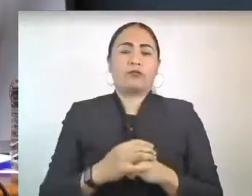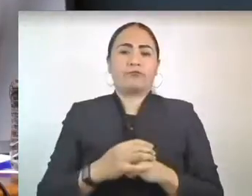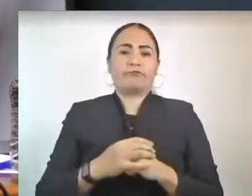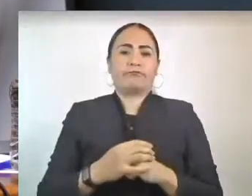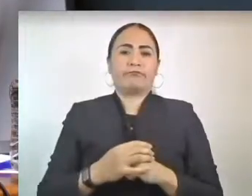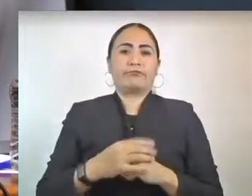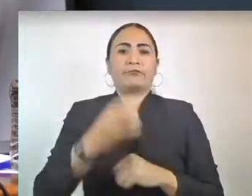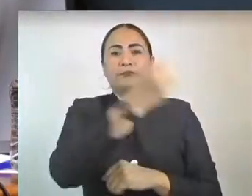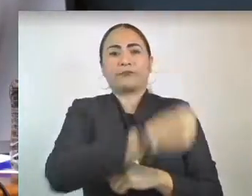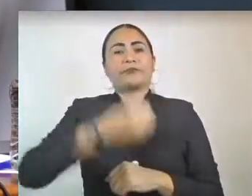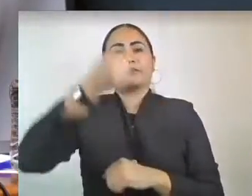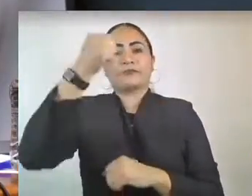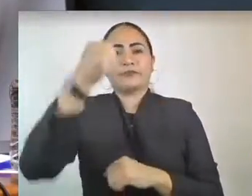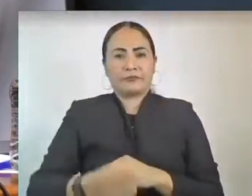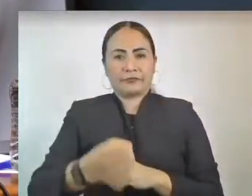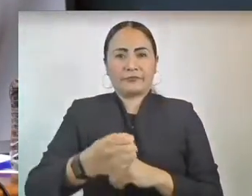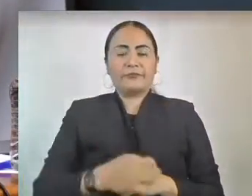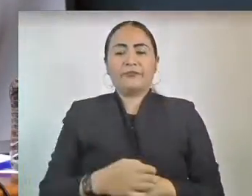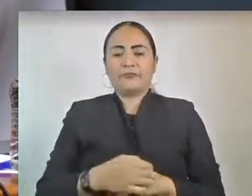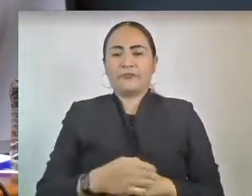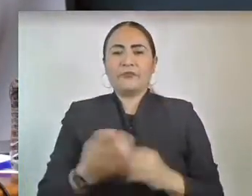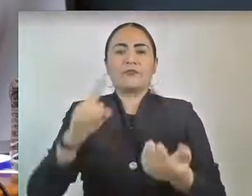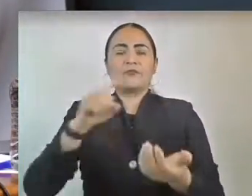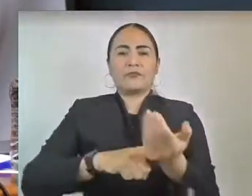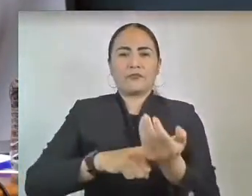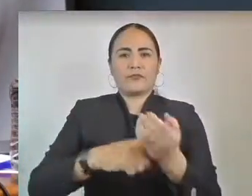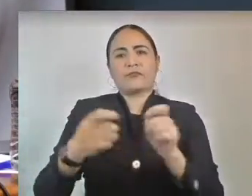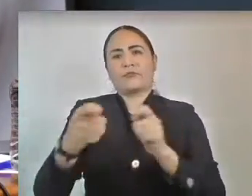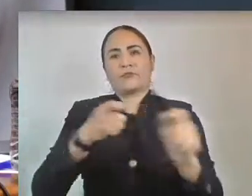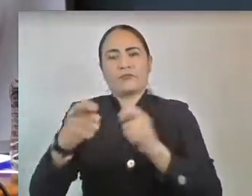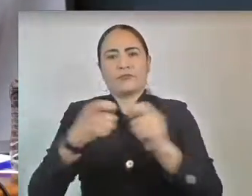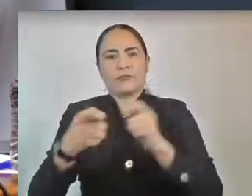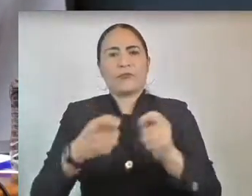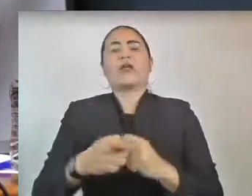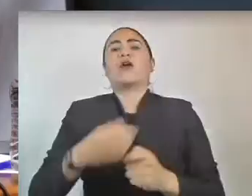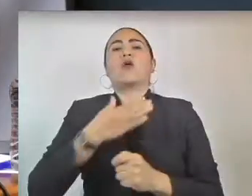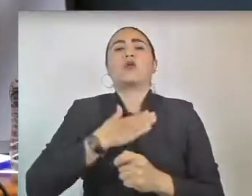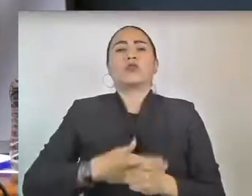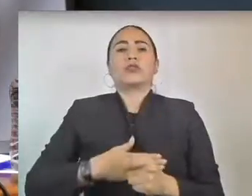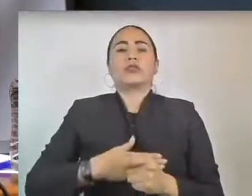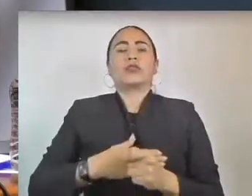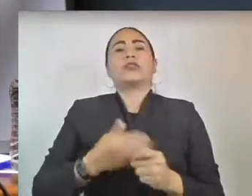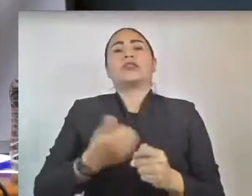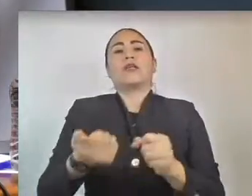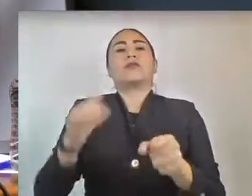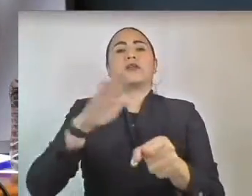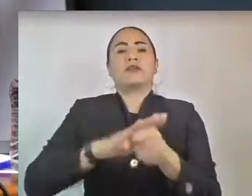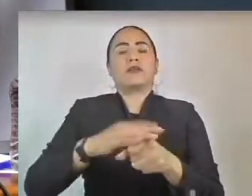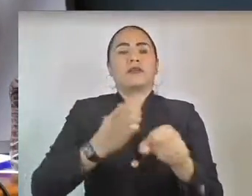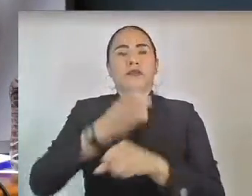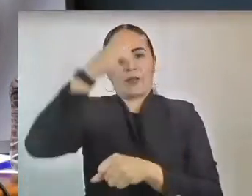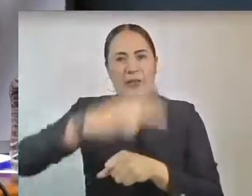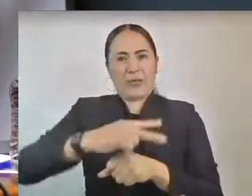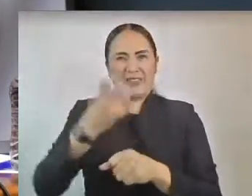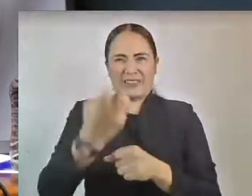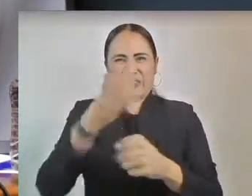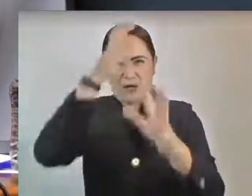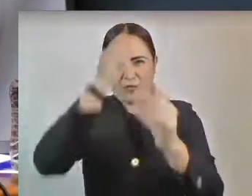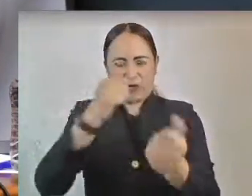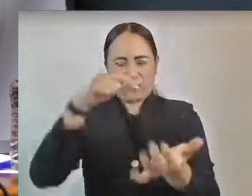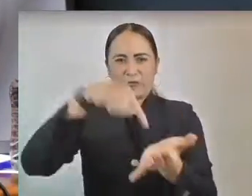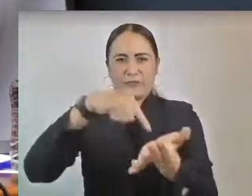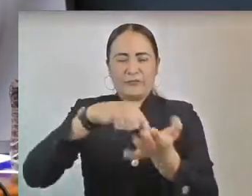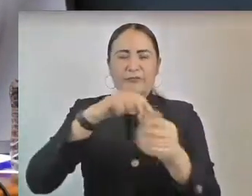titular del órgano interno del control del Tribunal de Justicia Administrativa del Estado de México, materia del presente acuerdo.